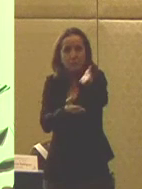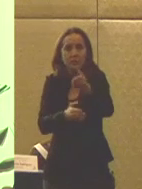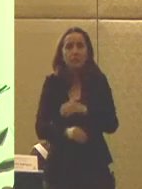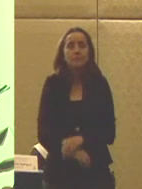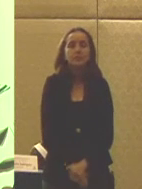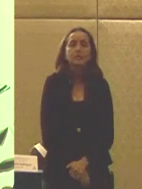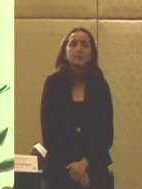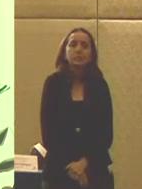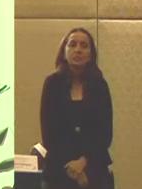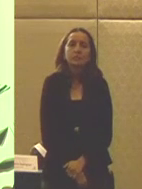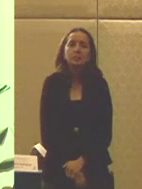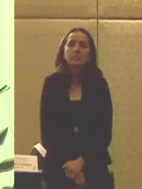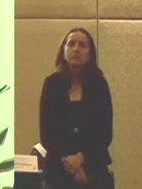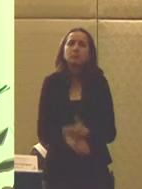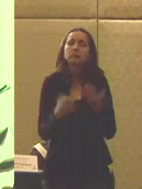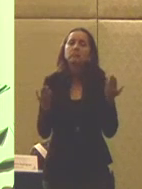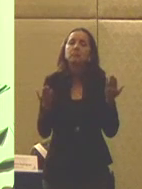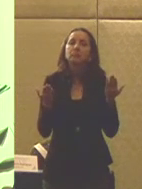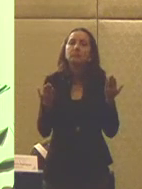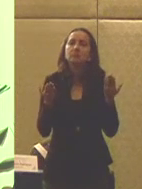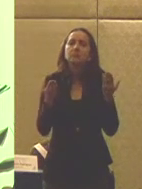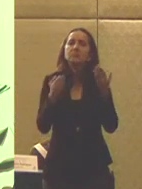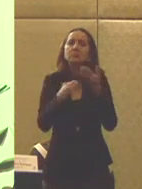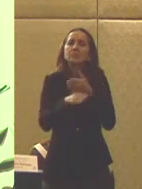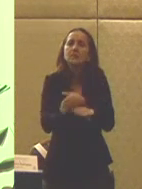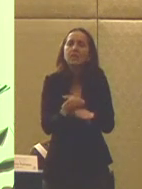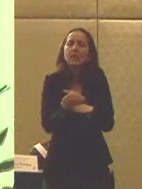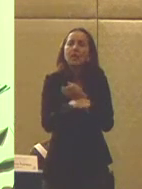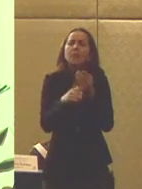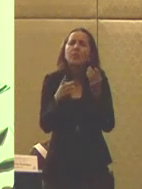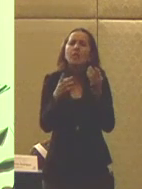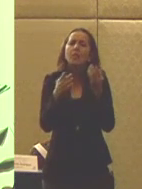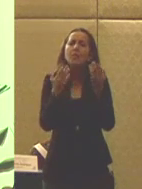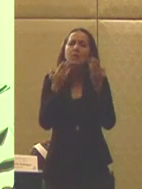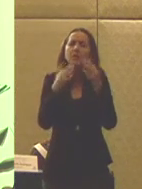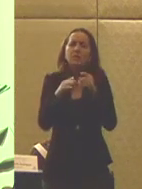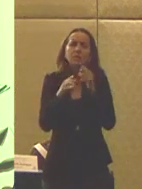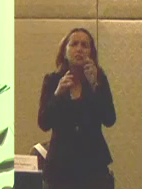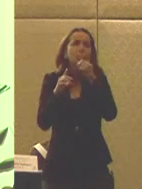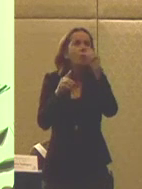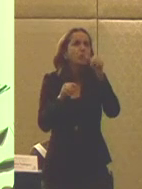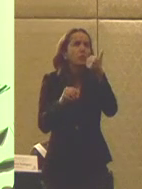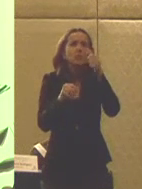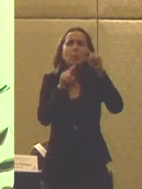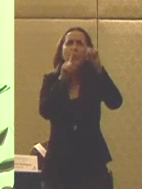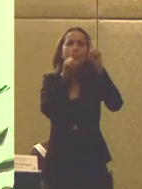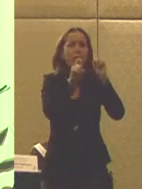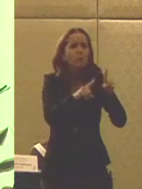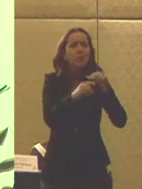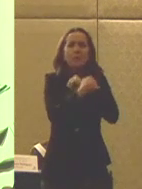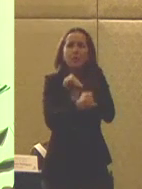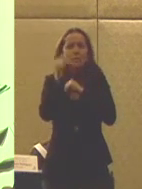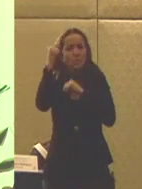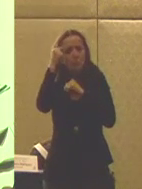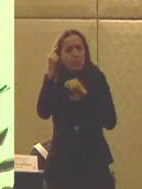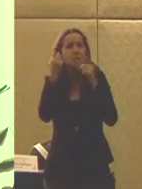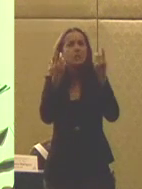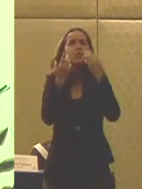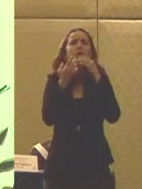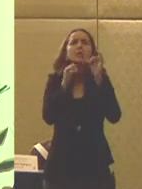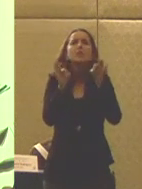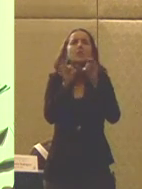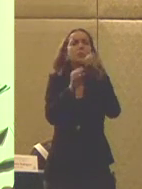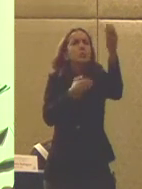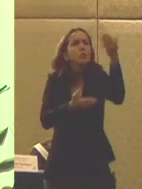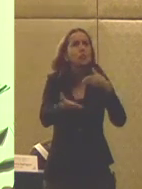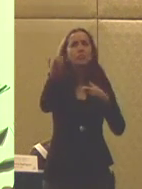¿Qué es lo que nos queda para concluir esta etapa de consulta con los países? Por supuesto, recibir la información de